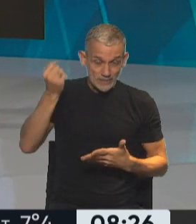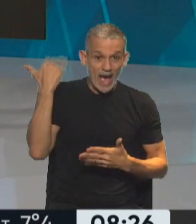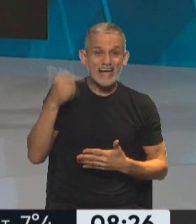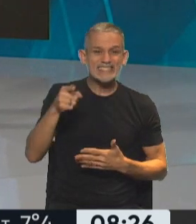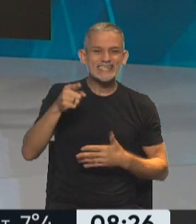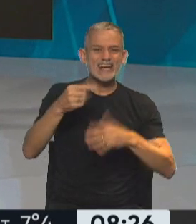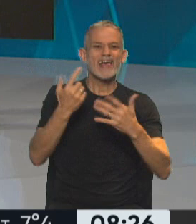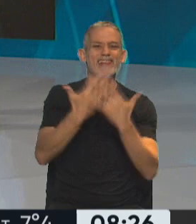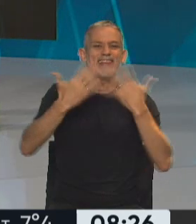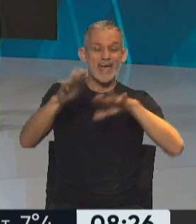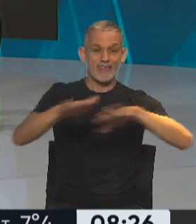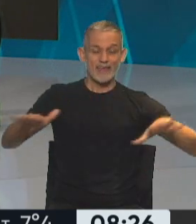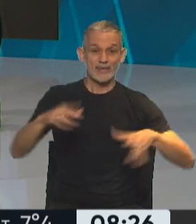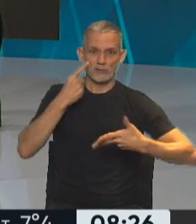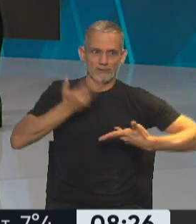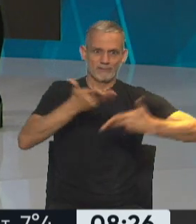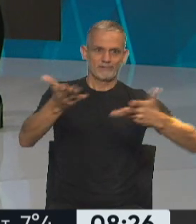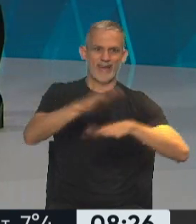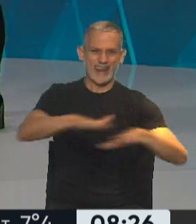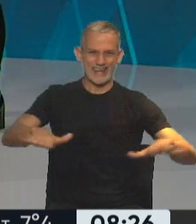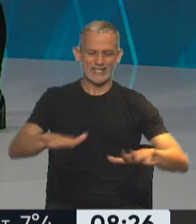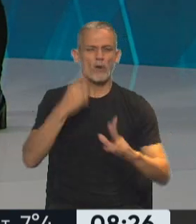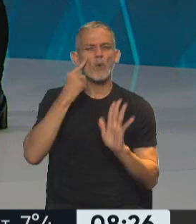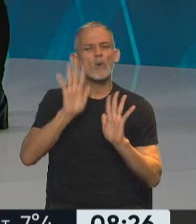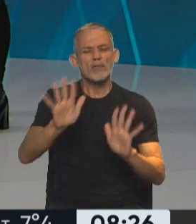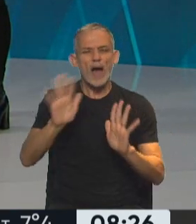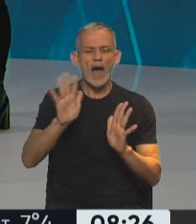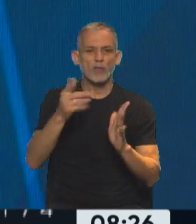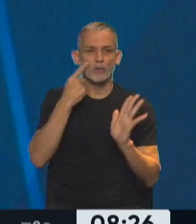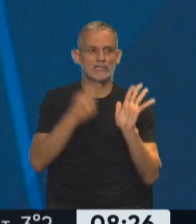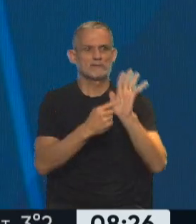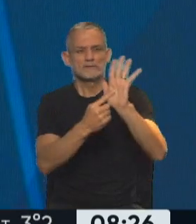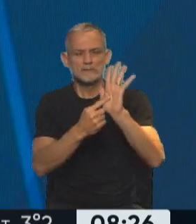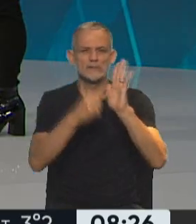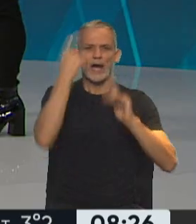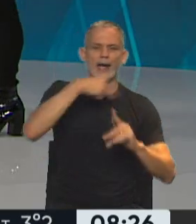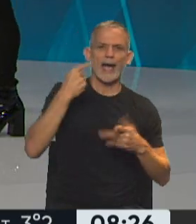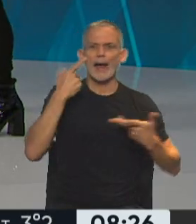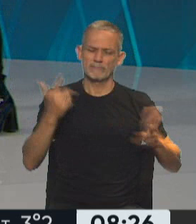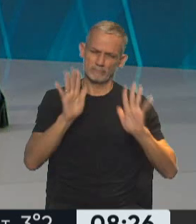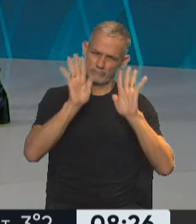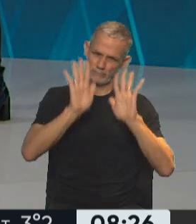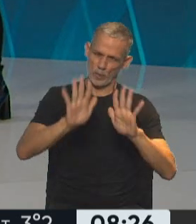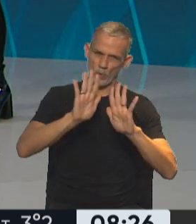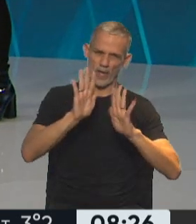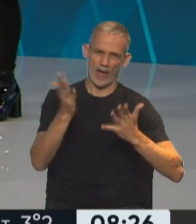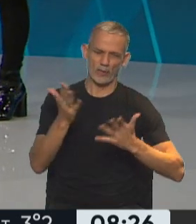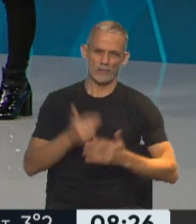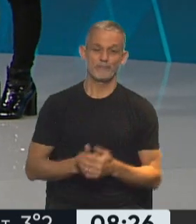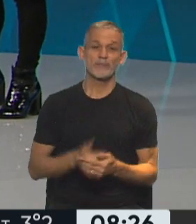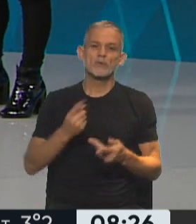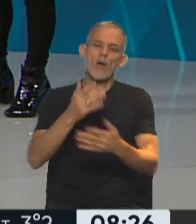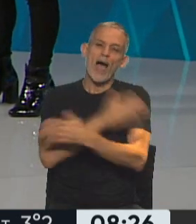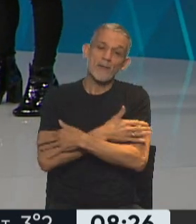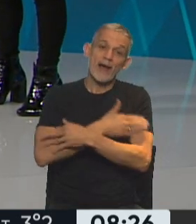Infancias, se expuso mucho a los niños. Hay que tener cuidado con la sobreexposición en las redes sociales. Así que, bueno, un abrazo